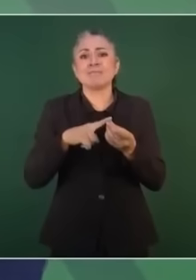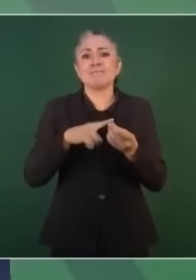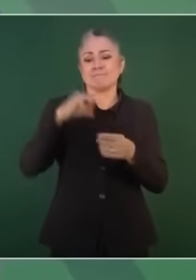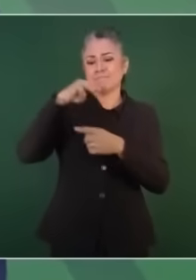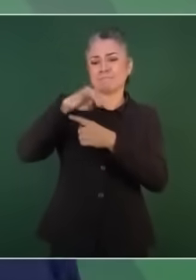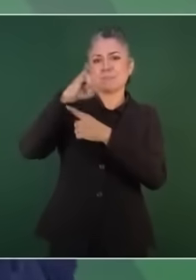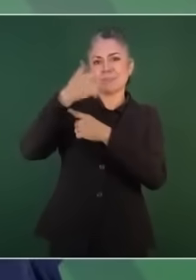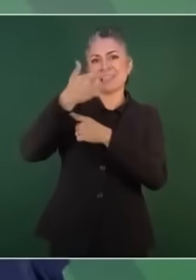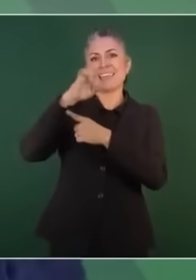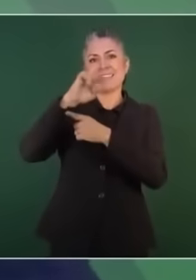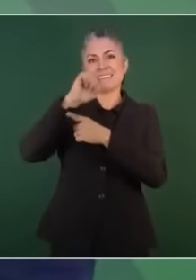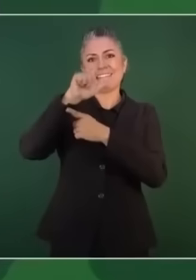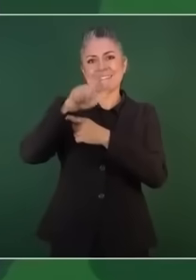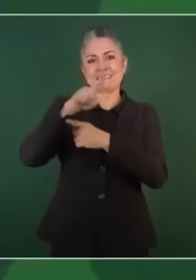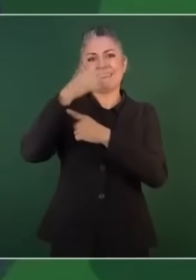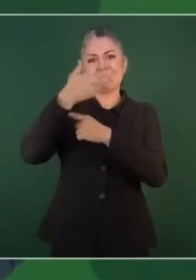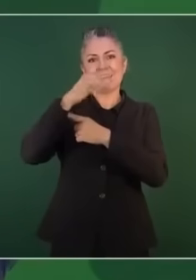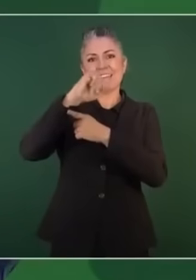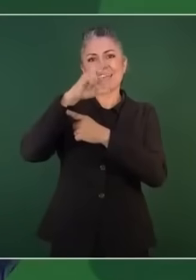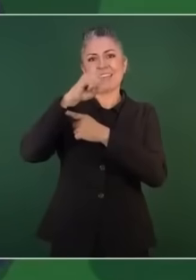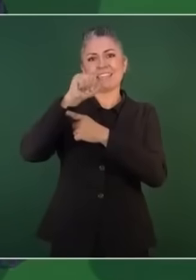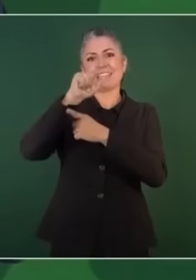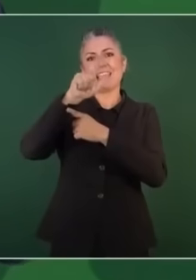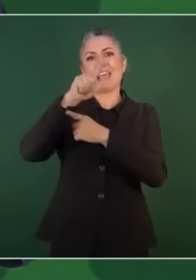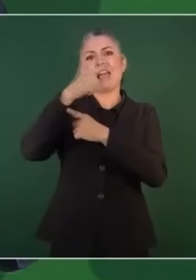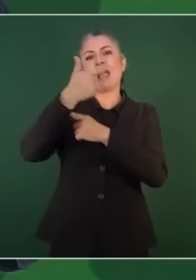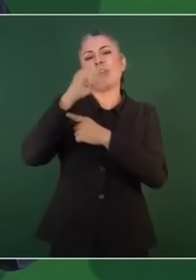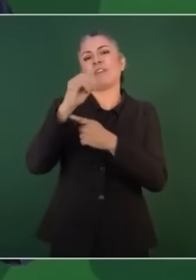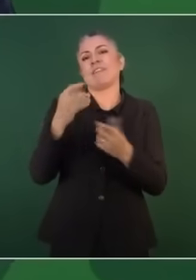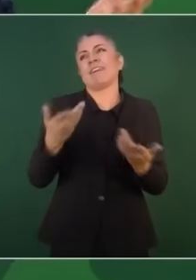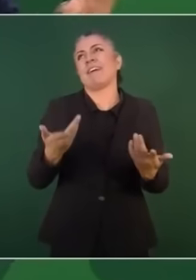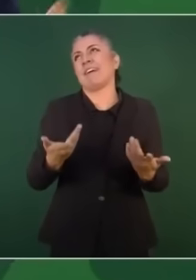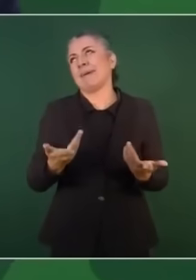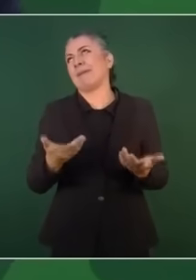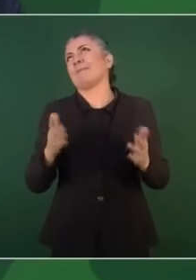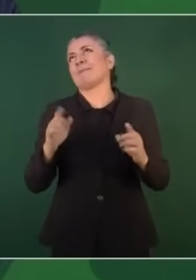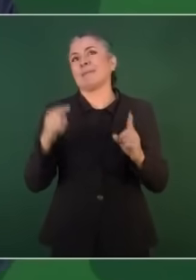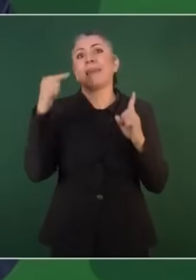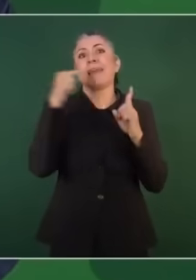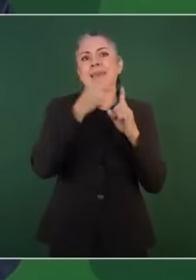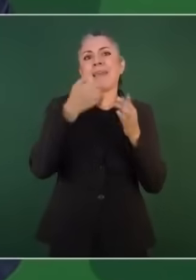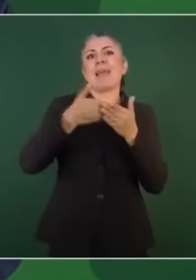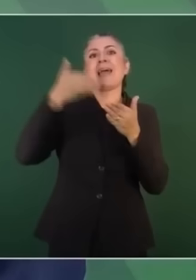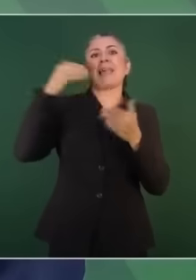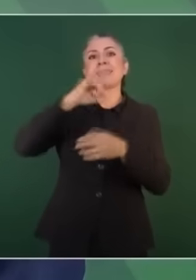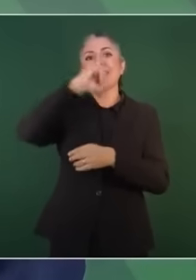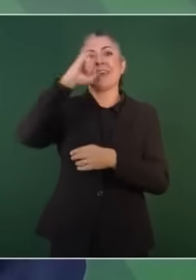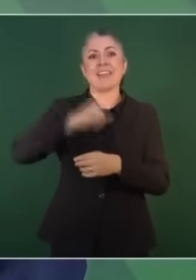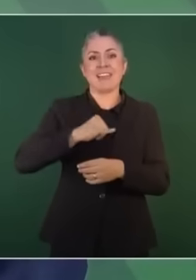donde casualmente ella fue jefa delegacional.